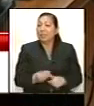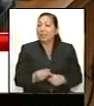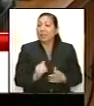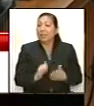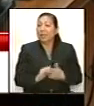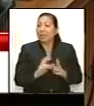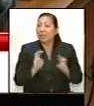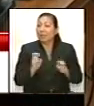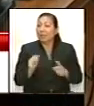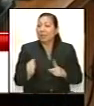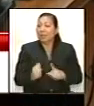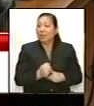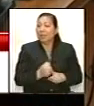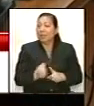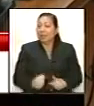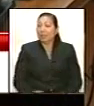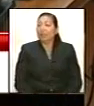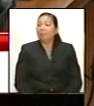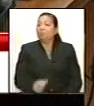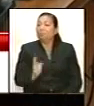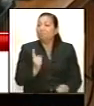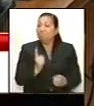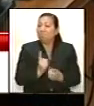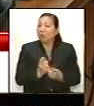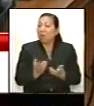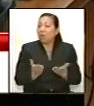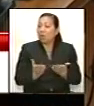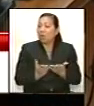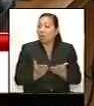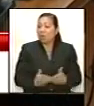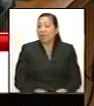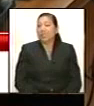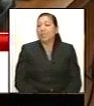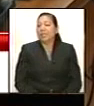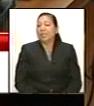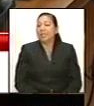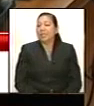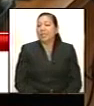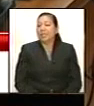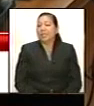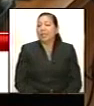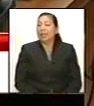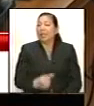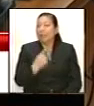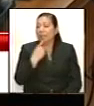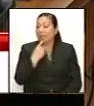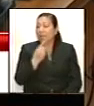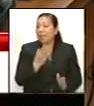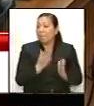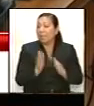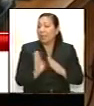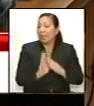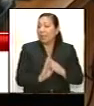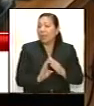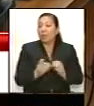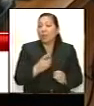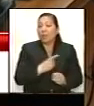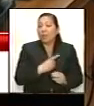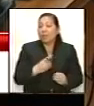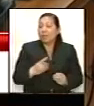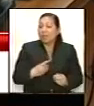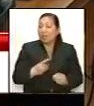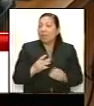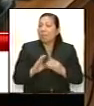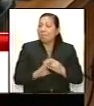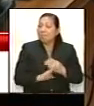ante una situación de violencia, por ejemplo, ellos se apersonan a la institución educativa, dan asistencia técnica, establecen algunas medidas de protección con el director de la institución educativa